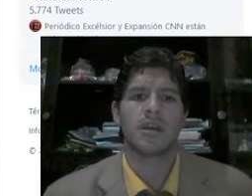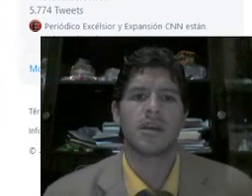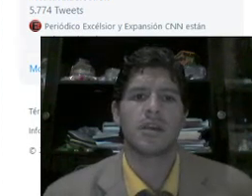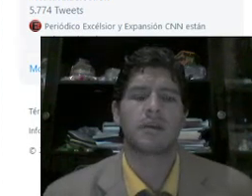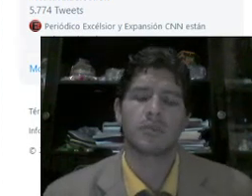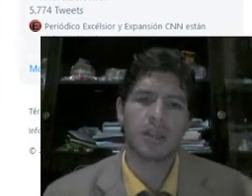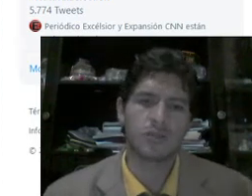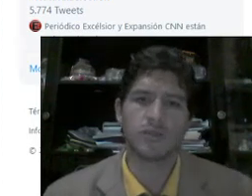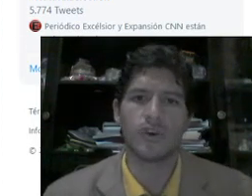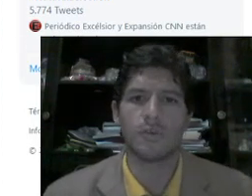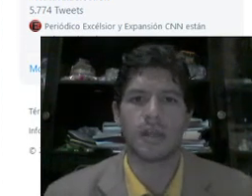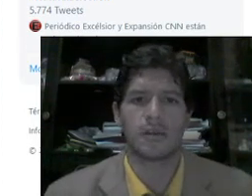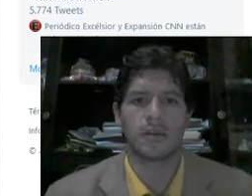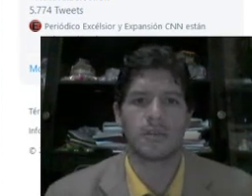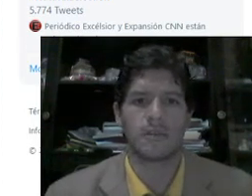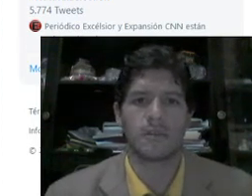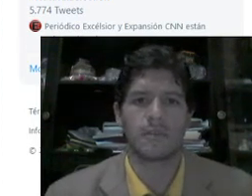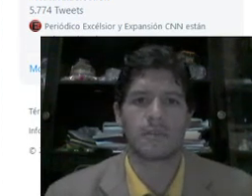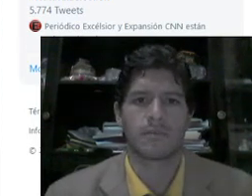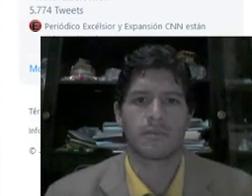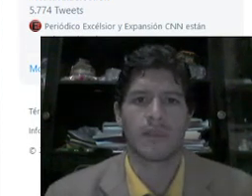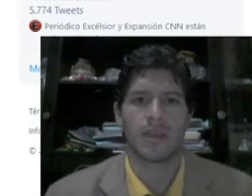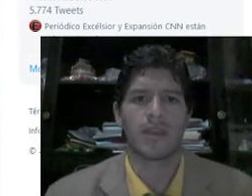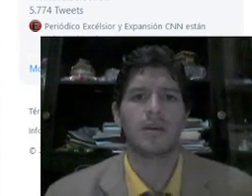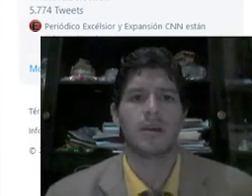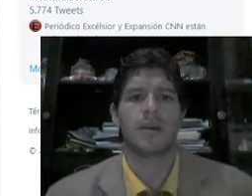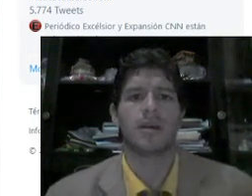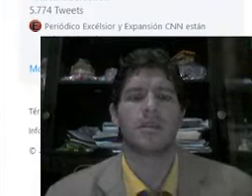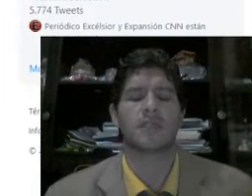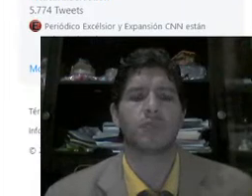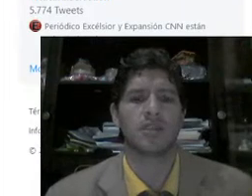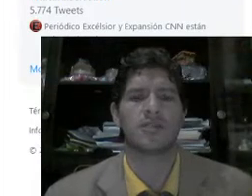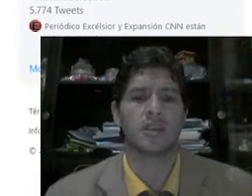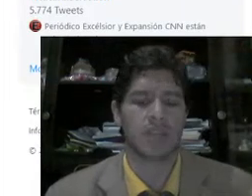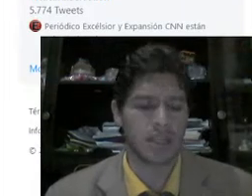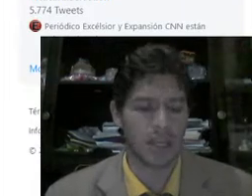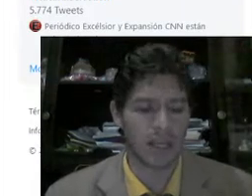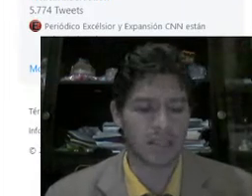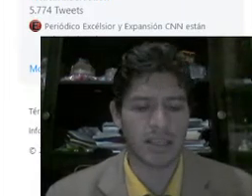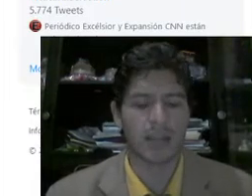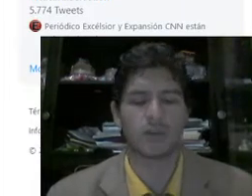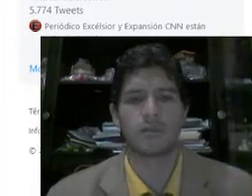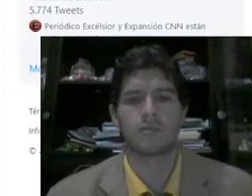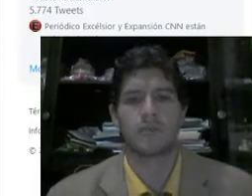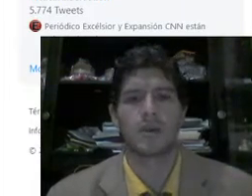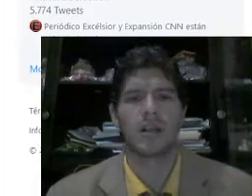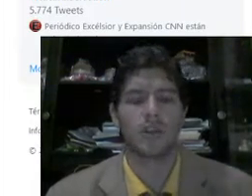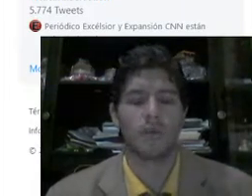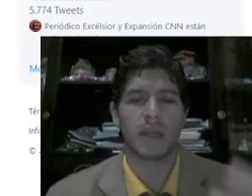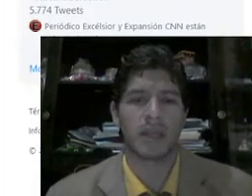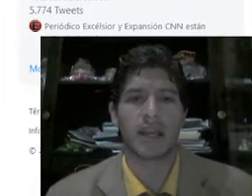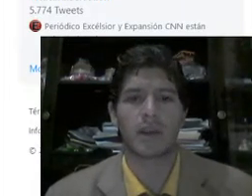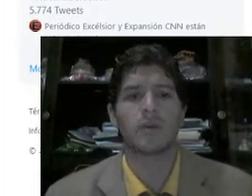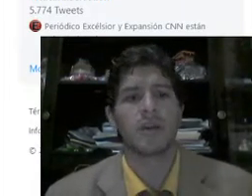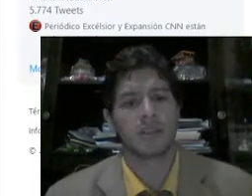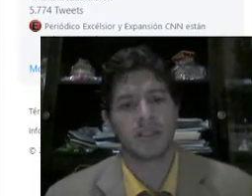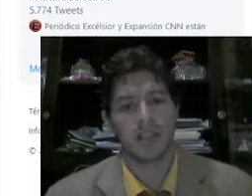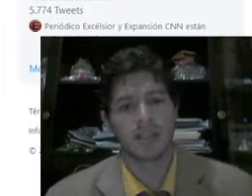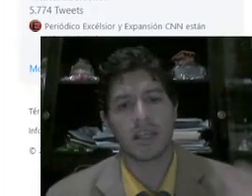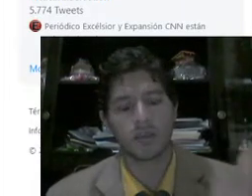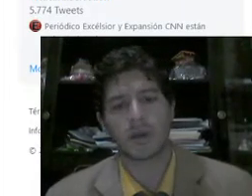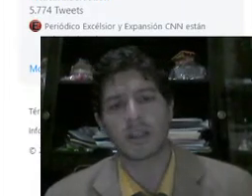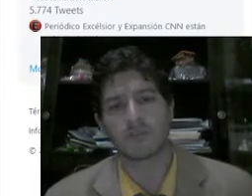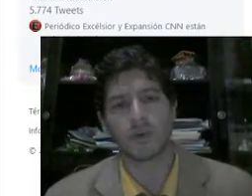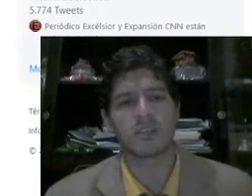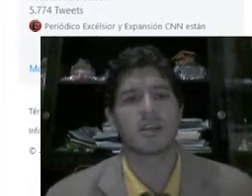y preguntarle su nombre, y después tener ese dato, el nombre y el cargo, y tener